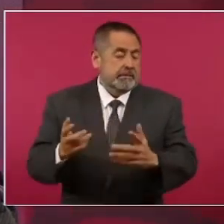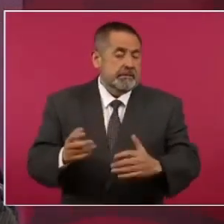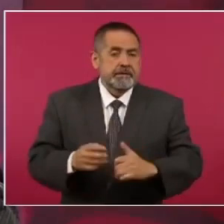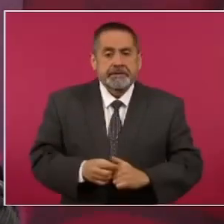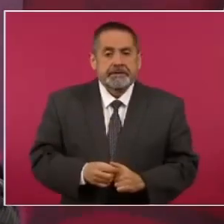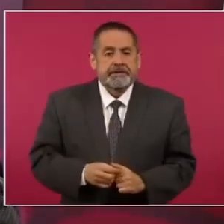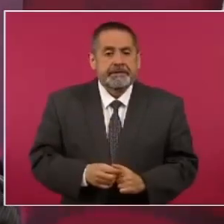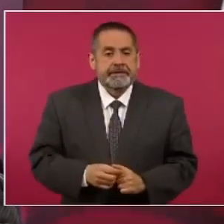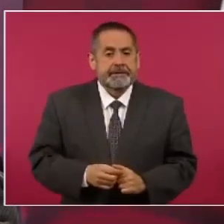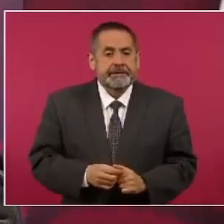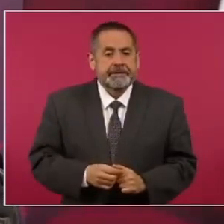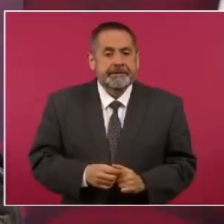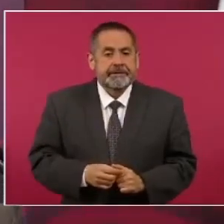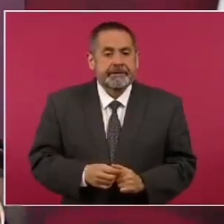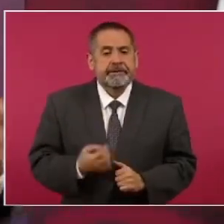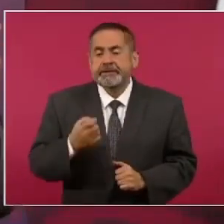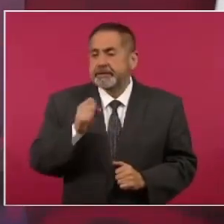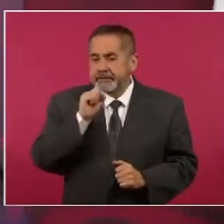que